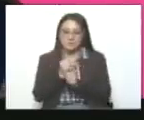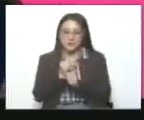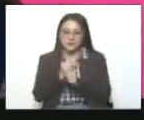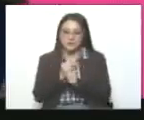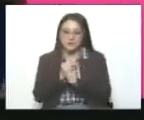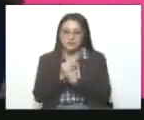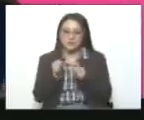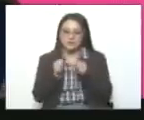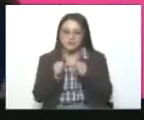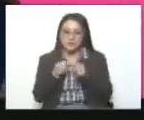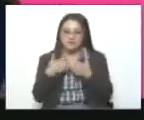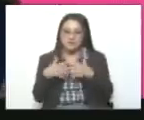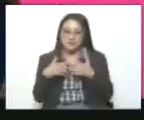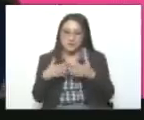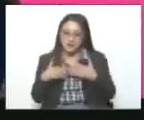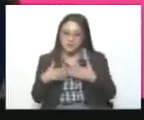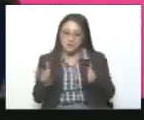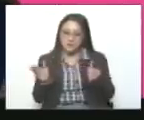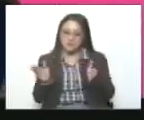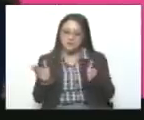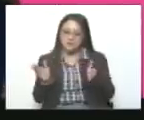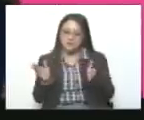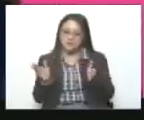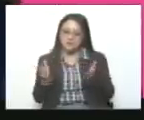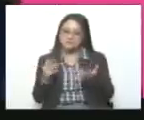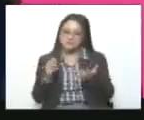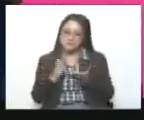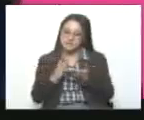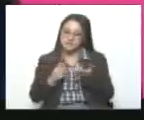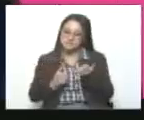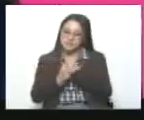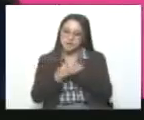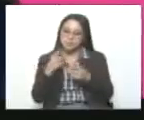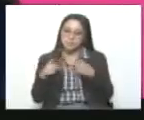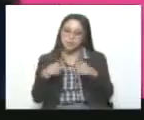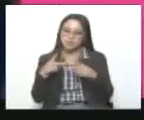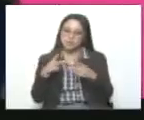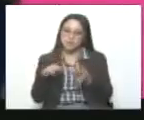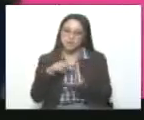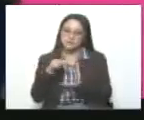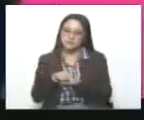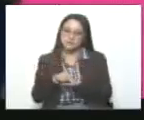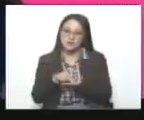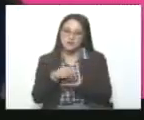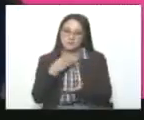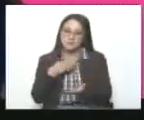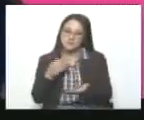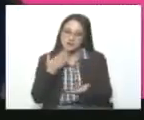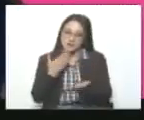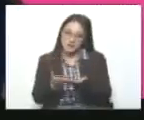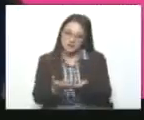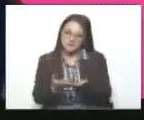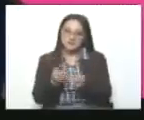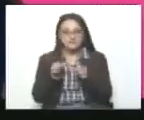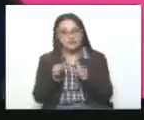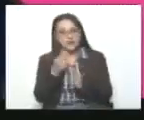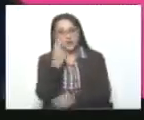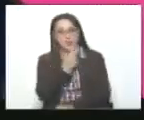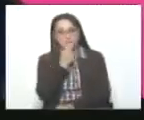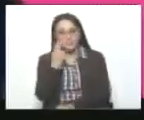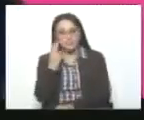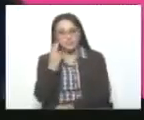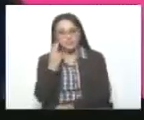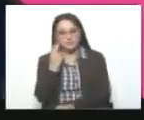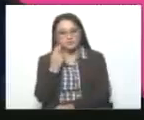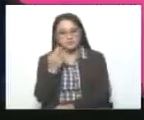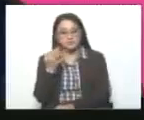mantiene las fábricas abiertas y que, bueno, apostamos siempre a la producción nacional. Presidente, gracias, ratificamos el compromiso y, bueno,